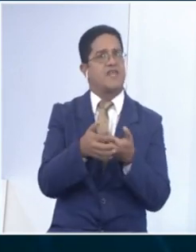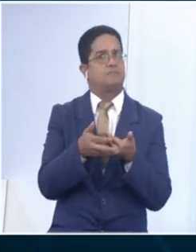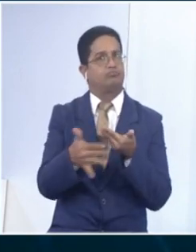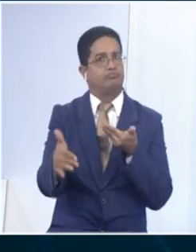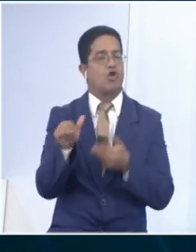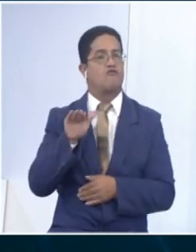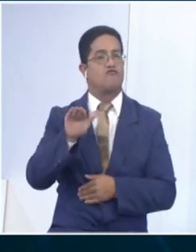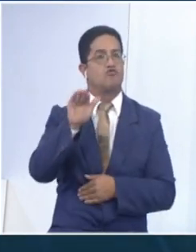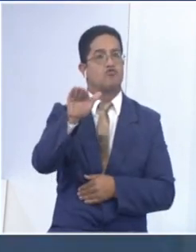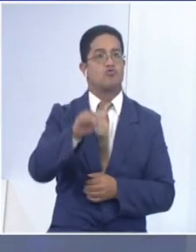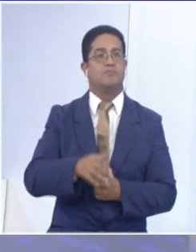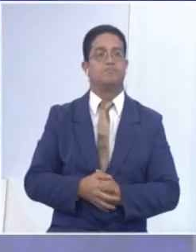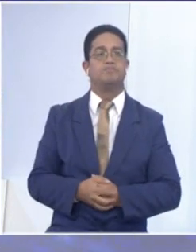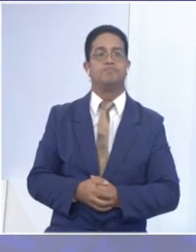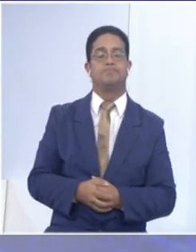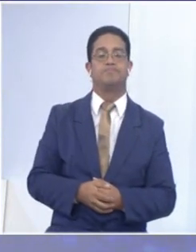plazo.